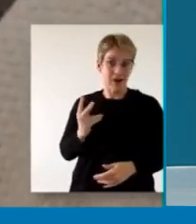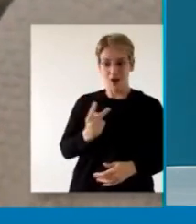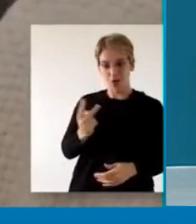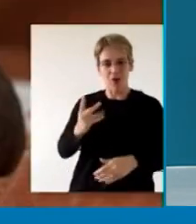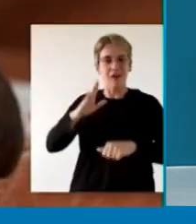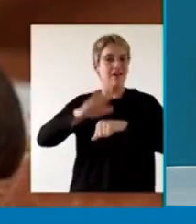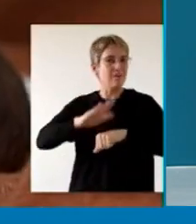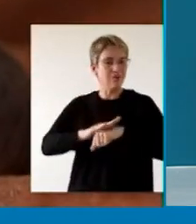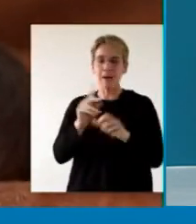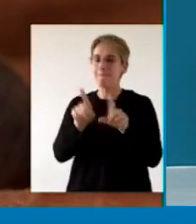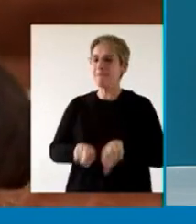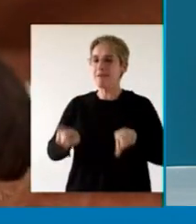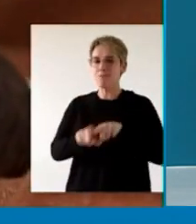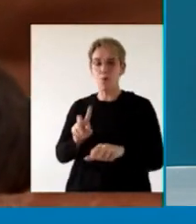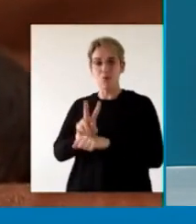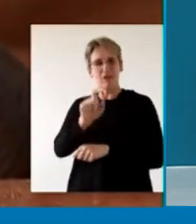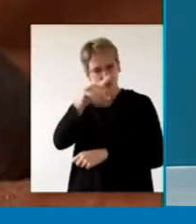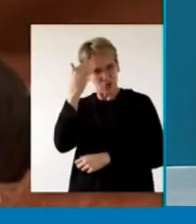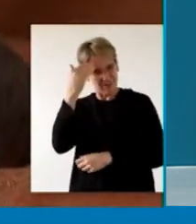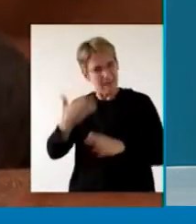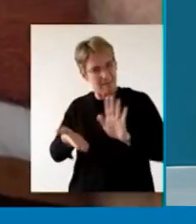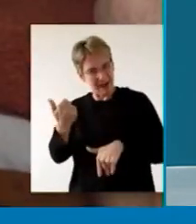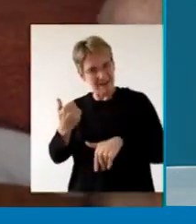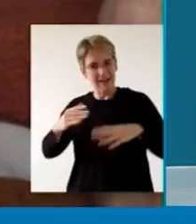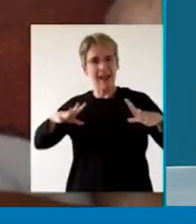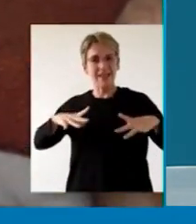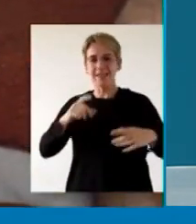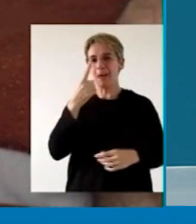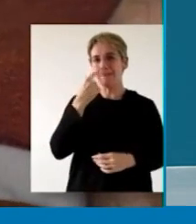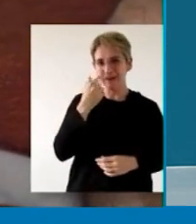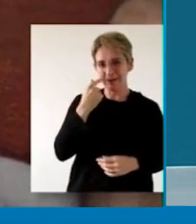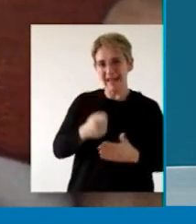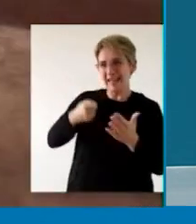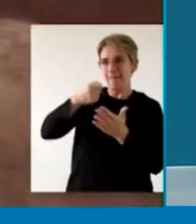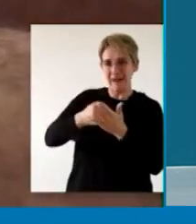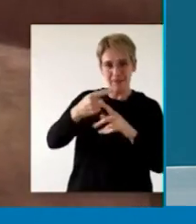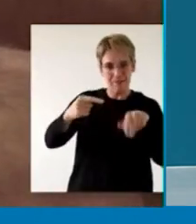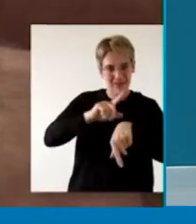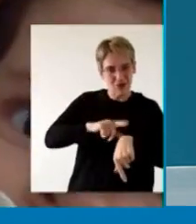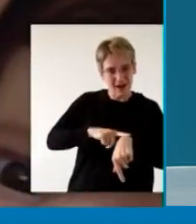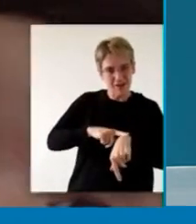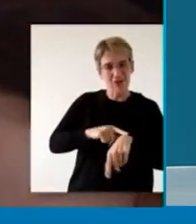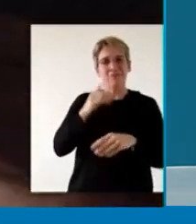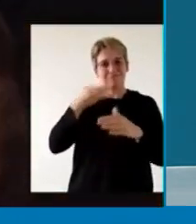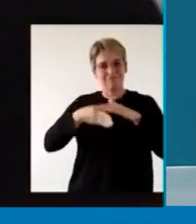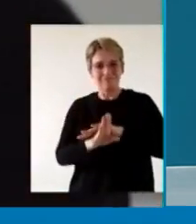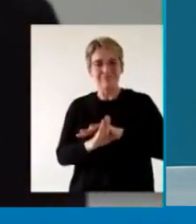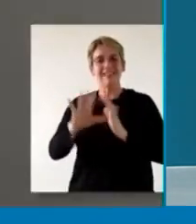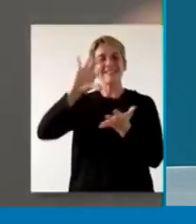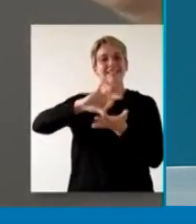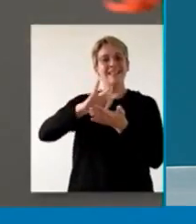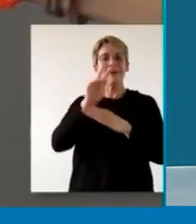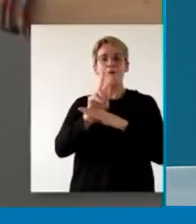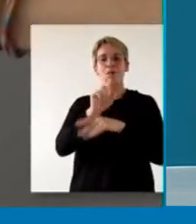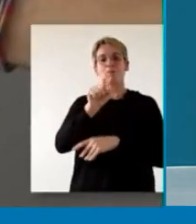fue principalmente en el programa asistentes personales Y ahí incursionamos en dos grandes mejoras que llevaron Un diseño de mucho tiempo